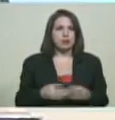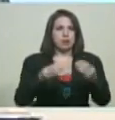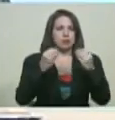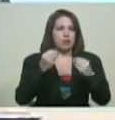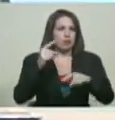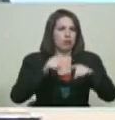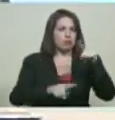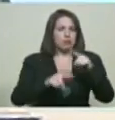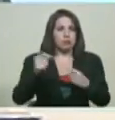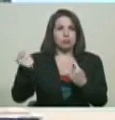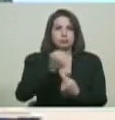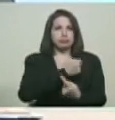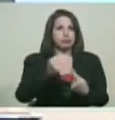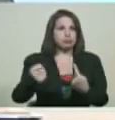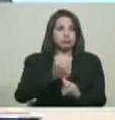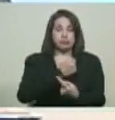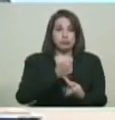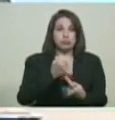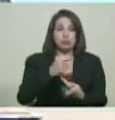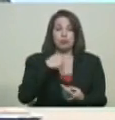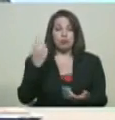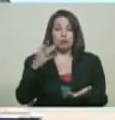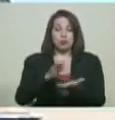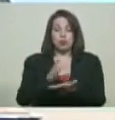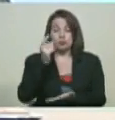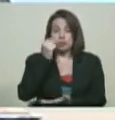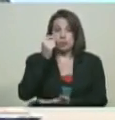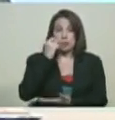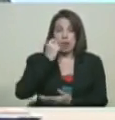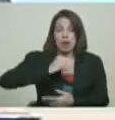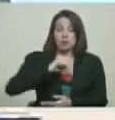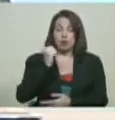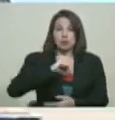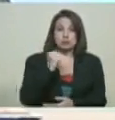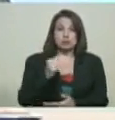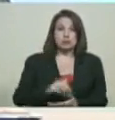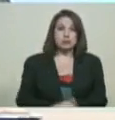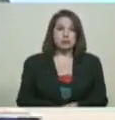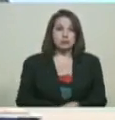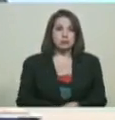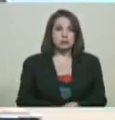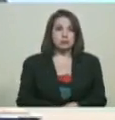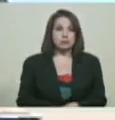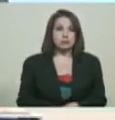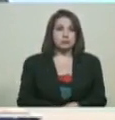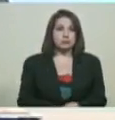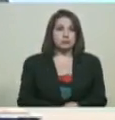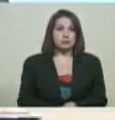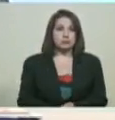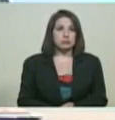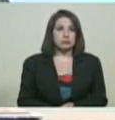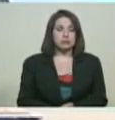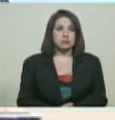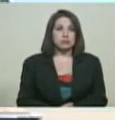de tortura de la disip lo destrozaron a golpes